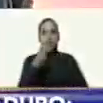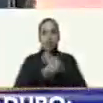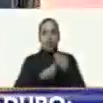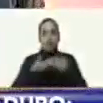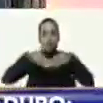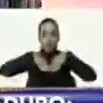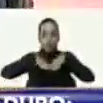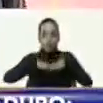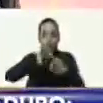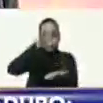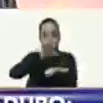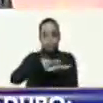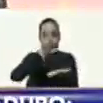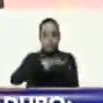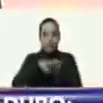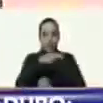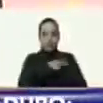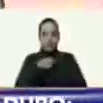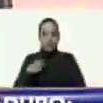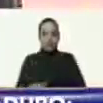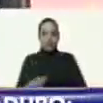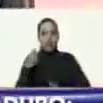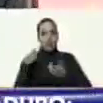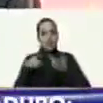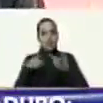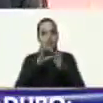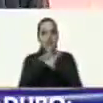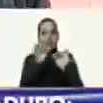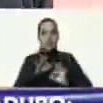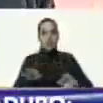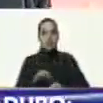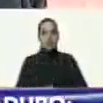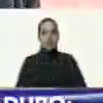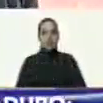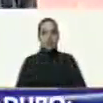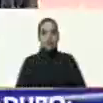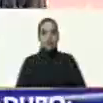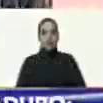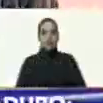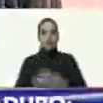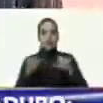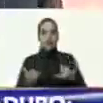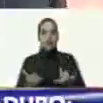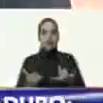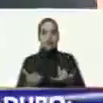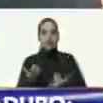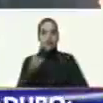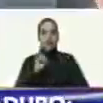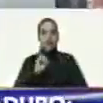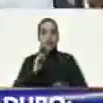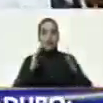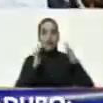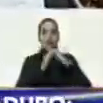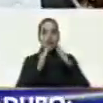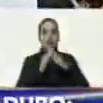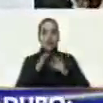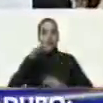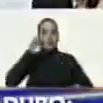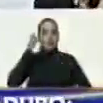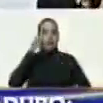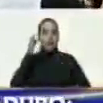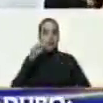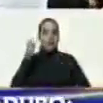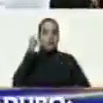tipografías, tipos móviles de imprenta y demás atractivos. Es parte de lo que sucede en la Casa Amarilla Antonio José